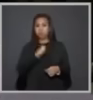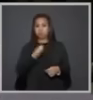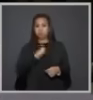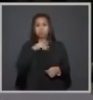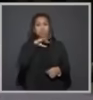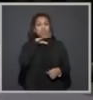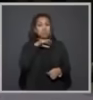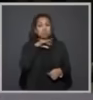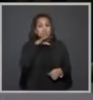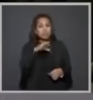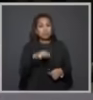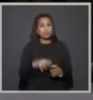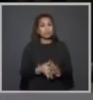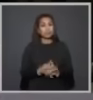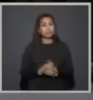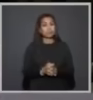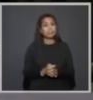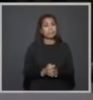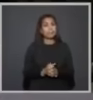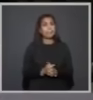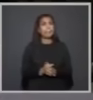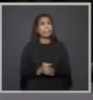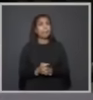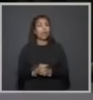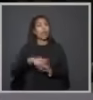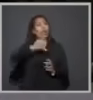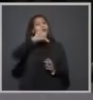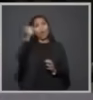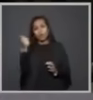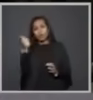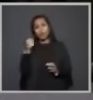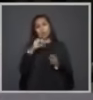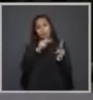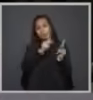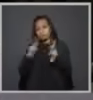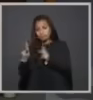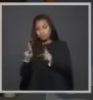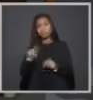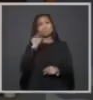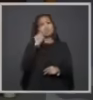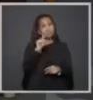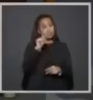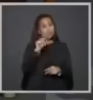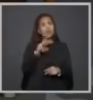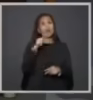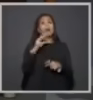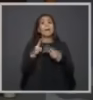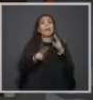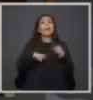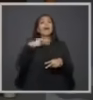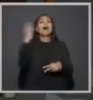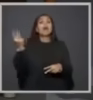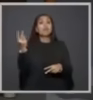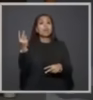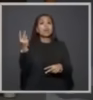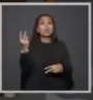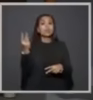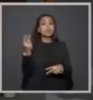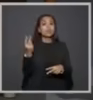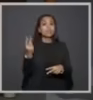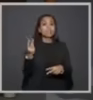hacerle. Lo otro es que vamos a terminar con los